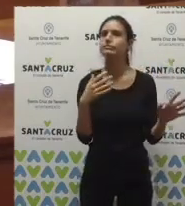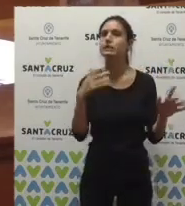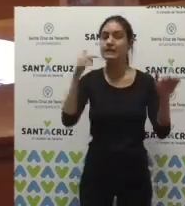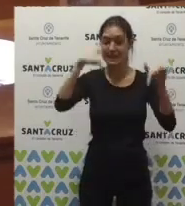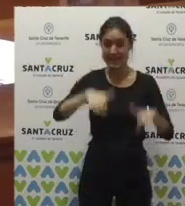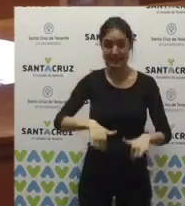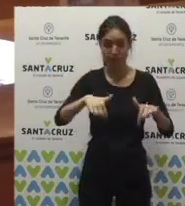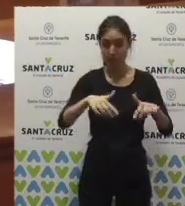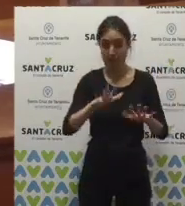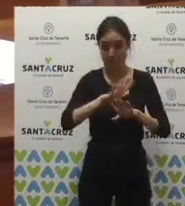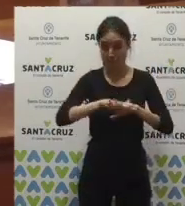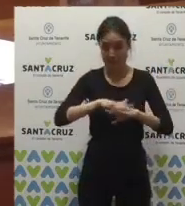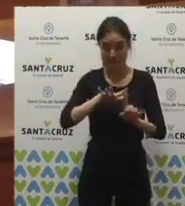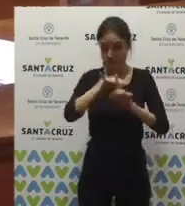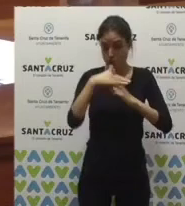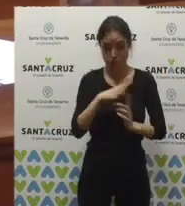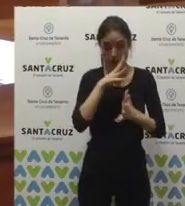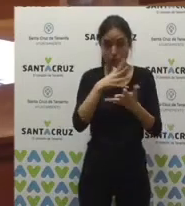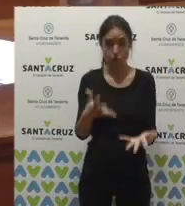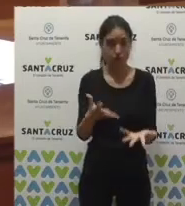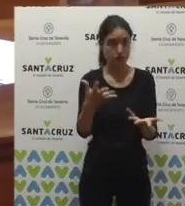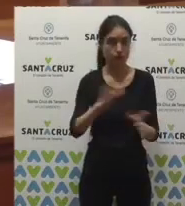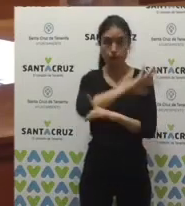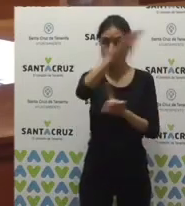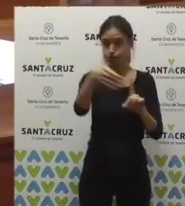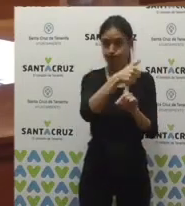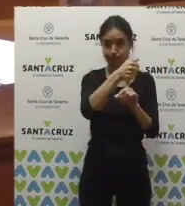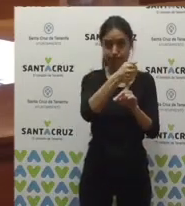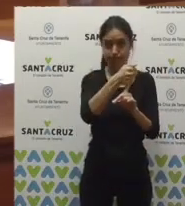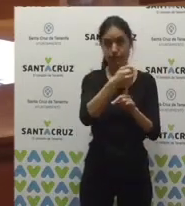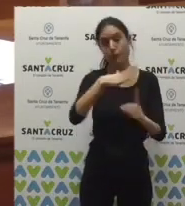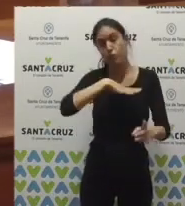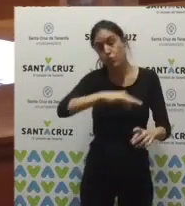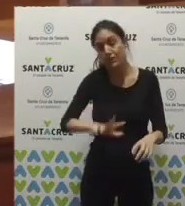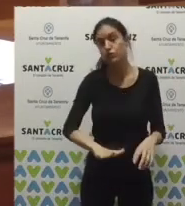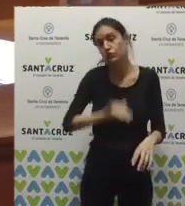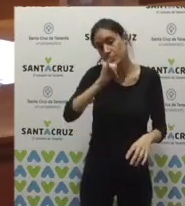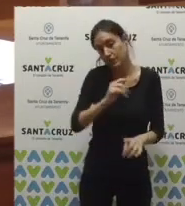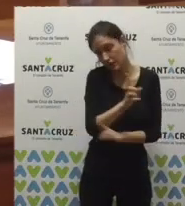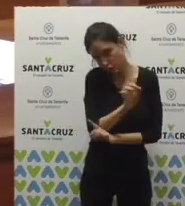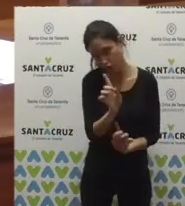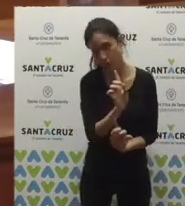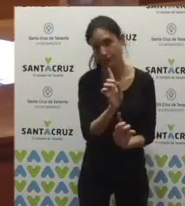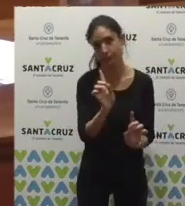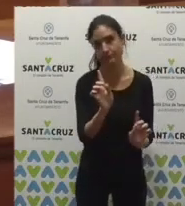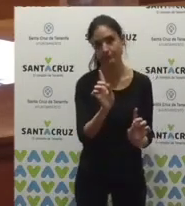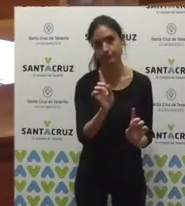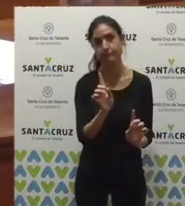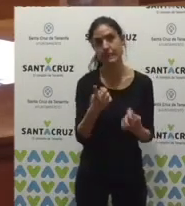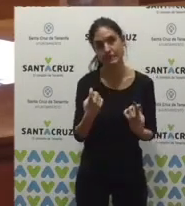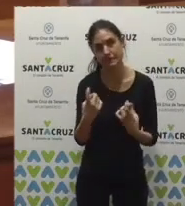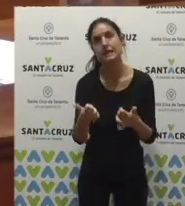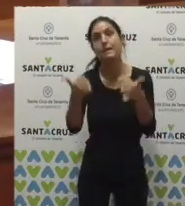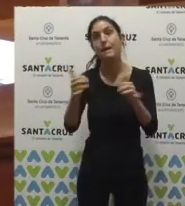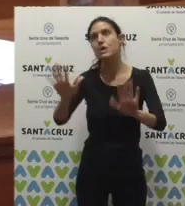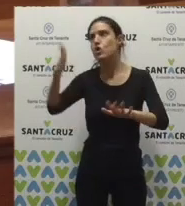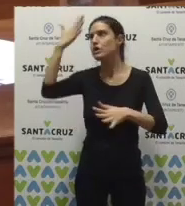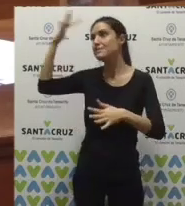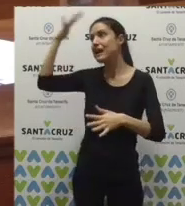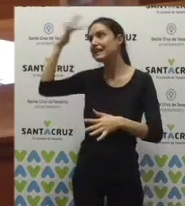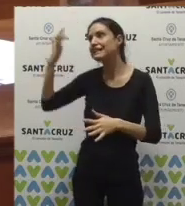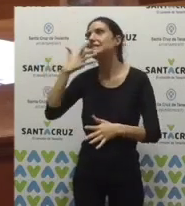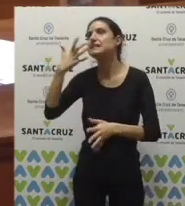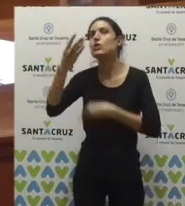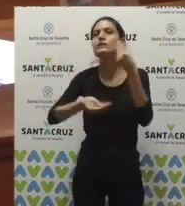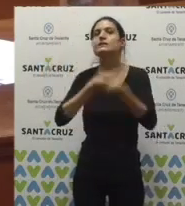punto probablemente insuficiente imagínense usted si lo hubiéramos celebrado como alguno planteo